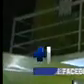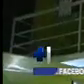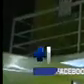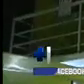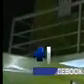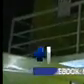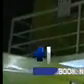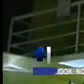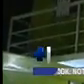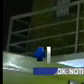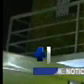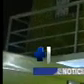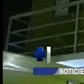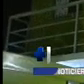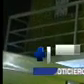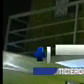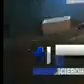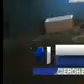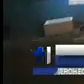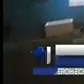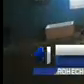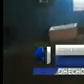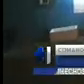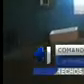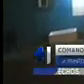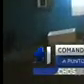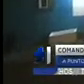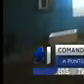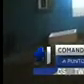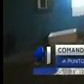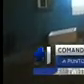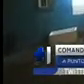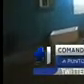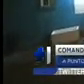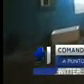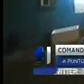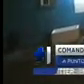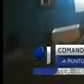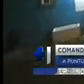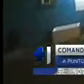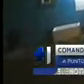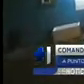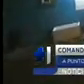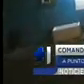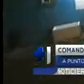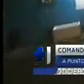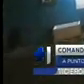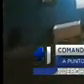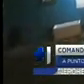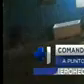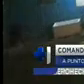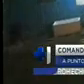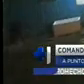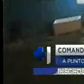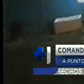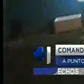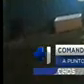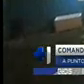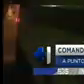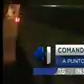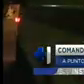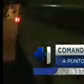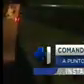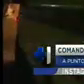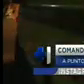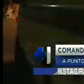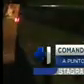En Ciudad Arce, La Libertad, Comandos de Salvamento está a punto de cumplir 7 años de servicio a la comunidad, donde han